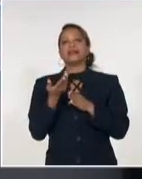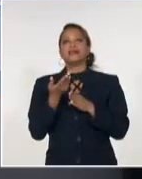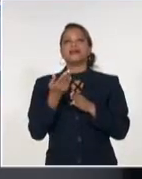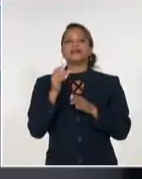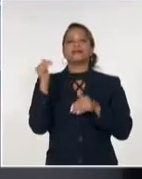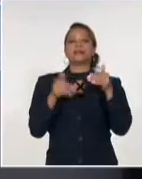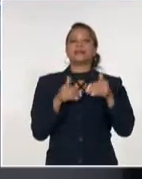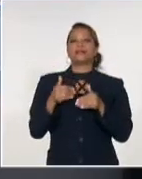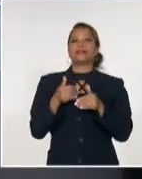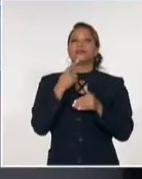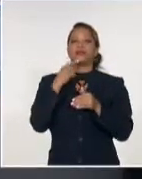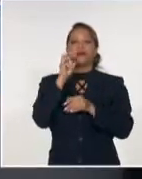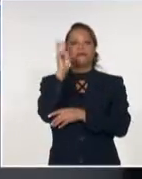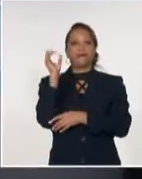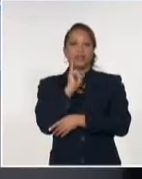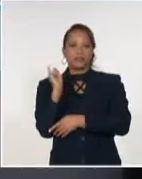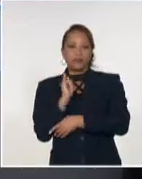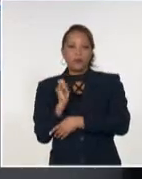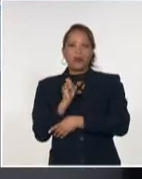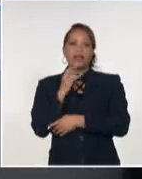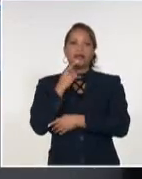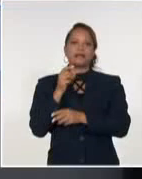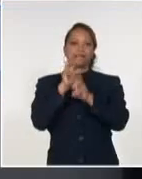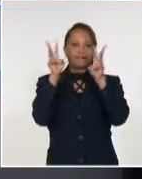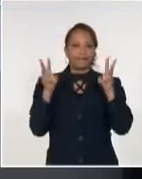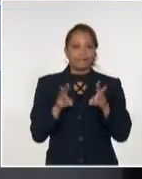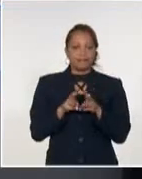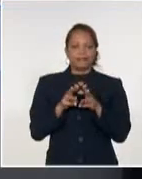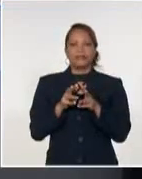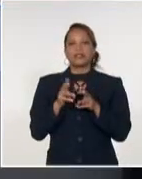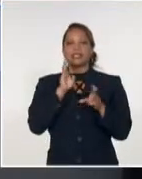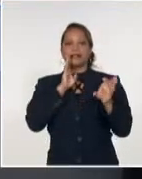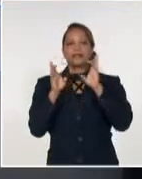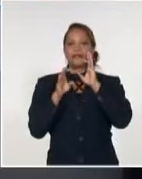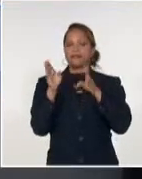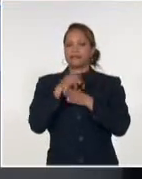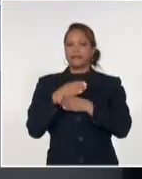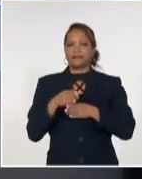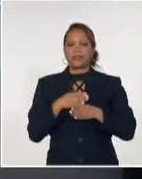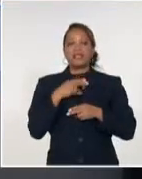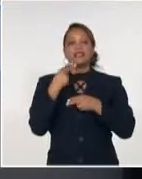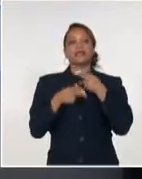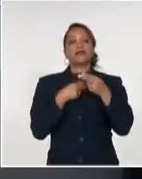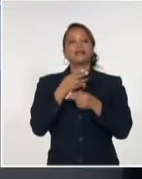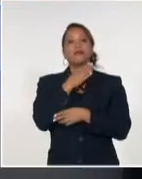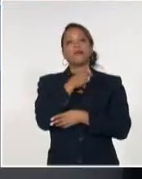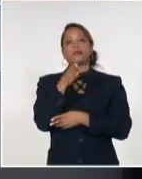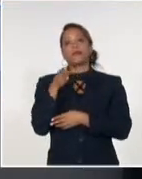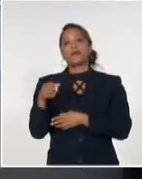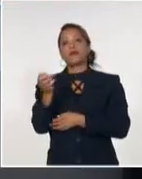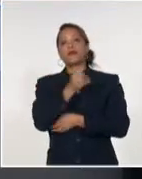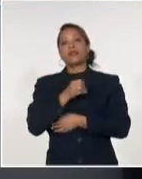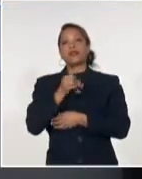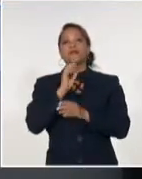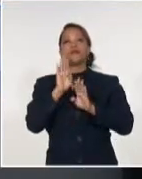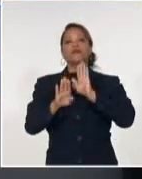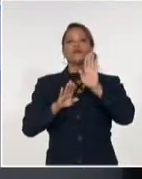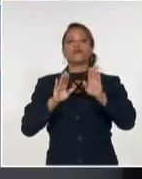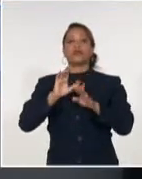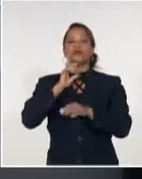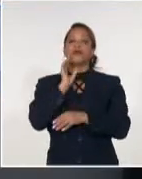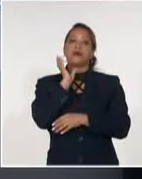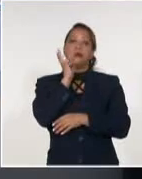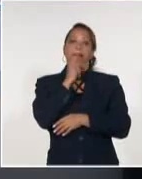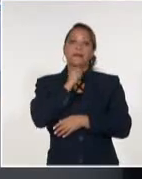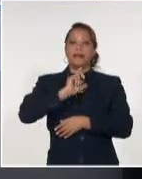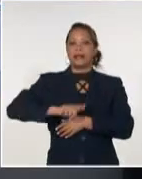con la colaboración de la televisión, redes sociales, plataformas digitales. Además, se estarán haciendo recorridos por el Museo Nacional de Bellas Artes. Además, se